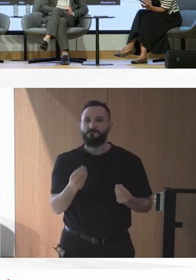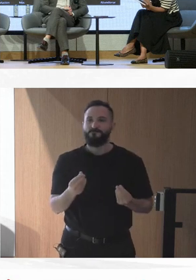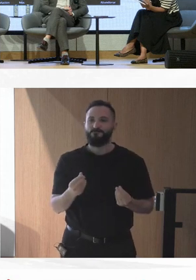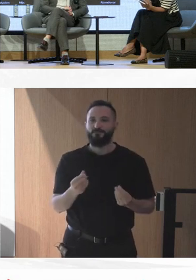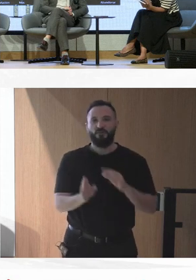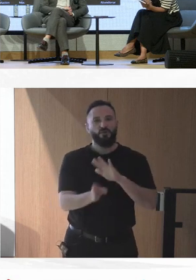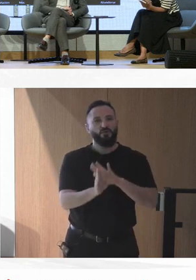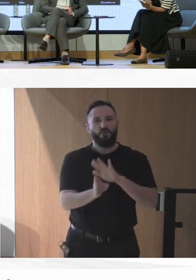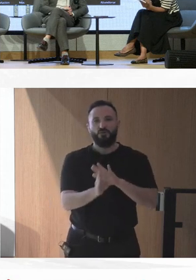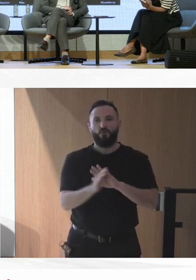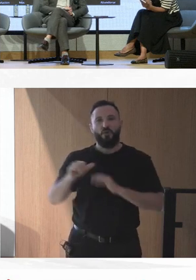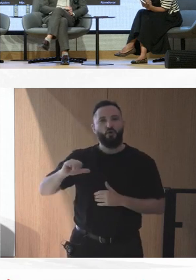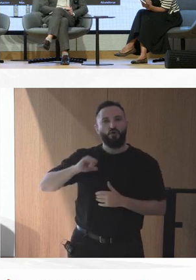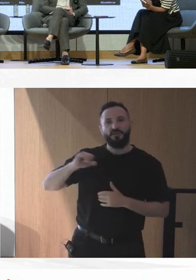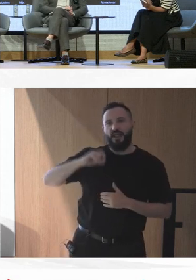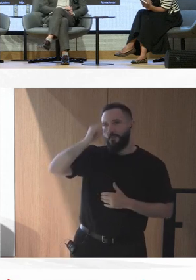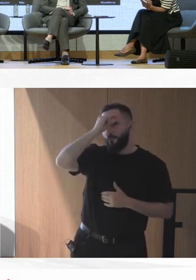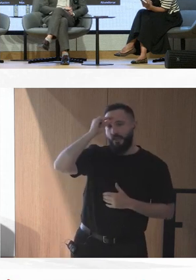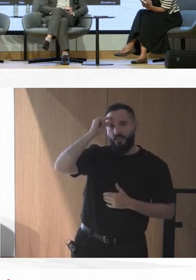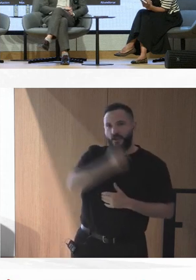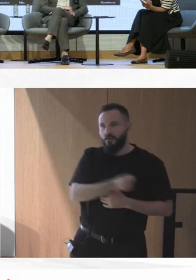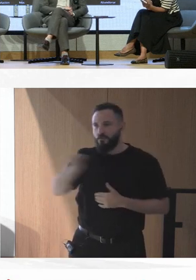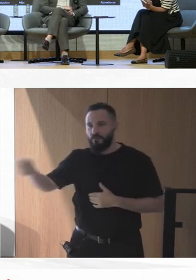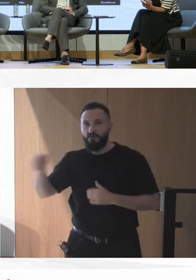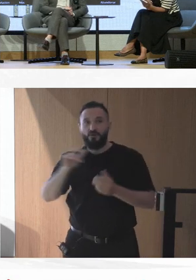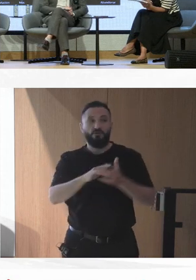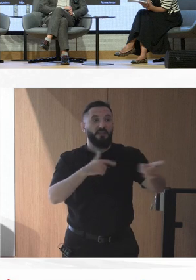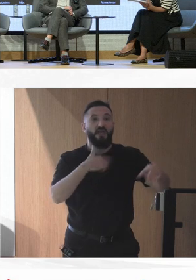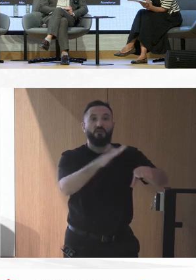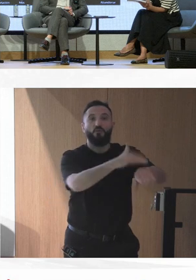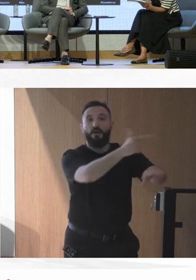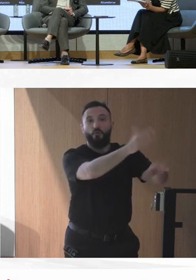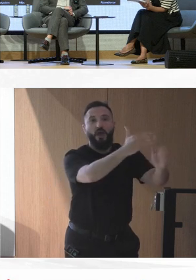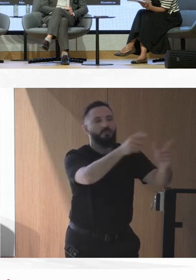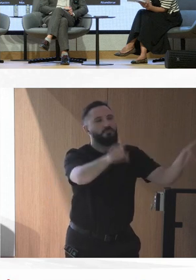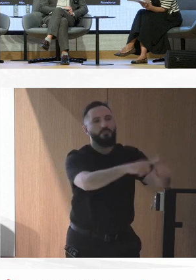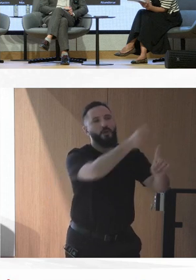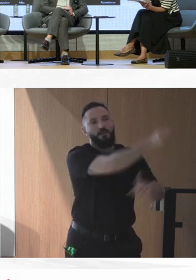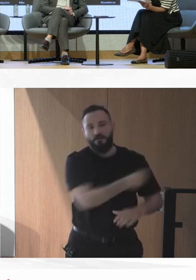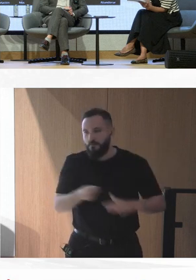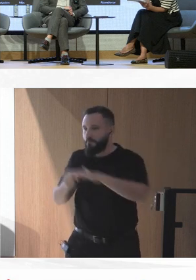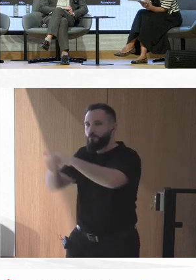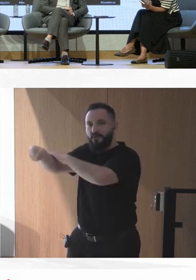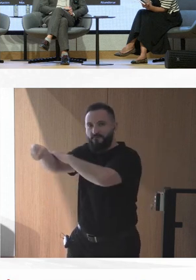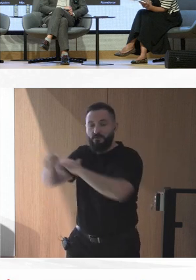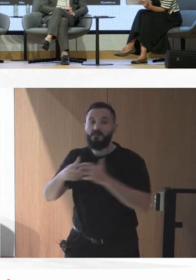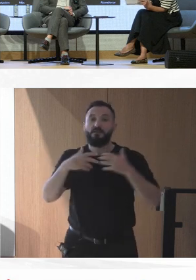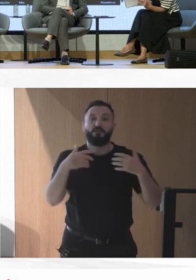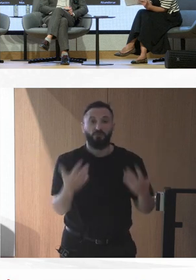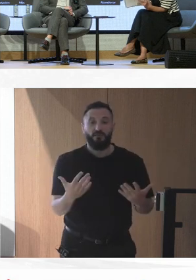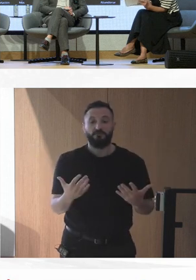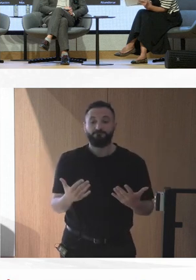de internamiento en hospitales mentales después de que hayan sido declarados inocentes. Así que ha habido